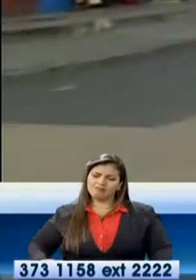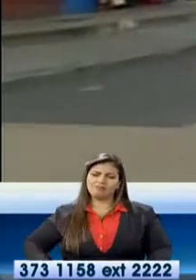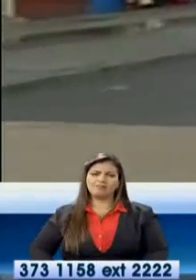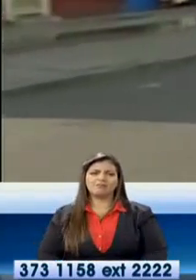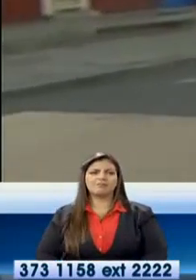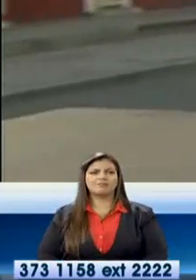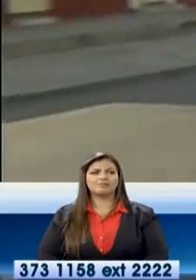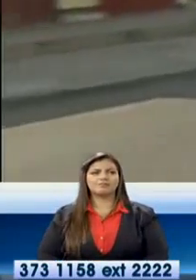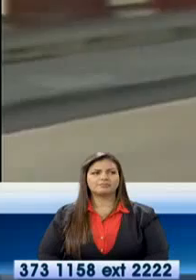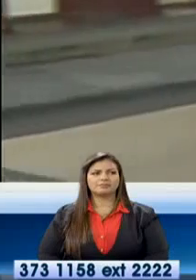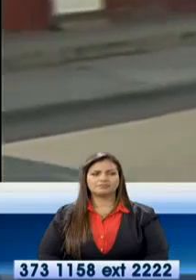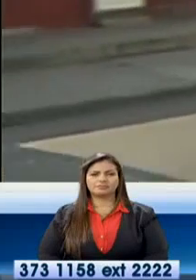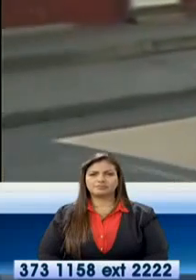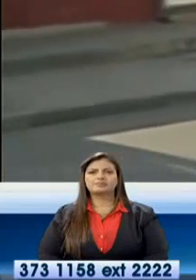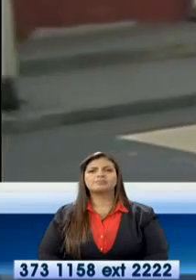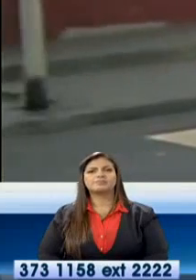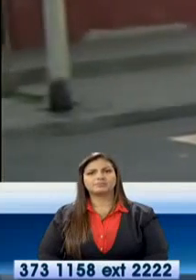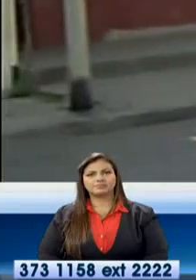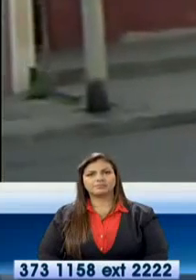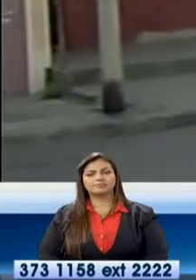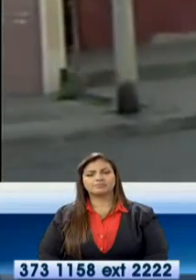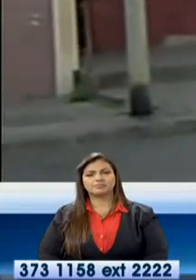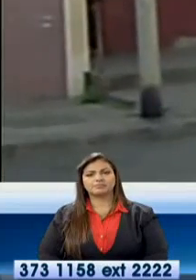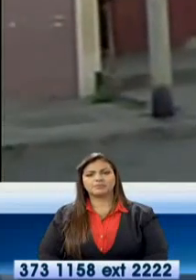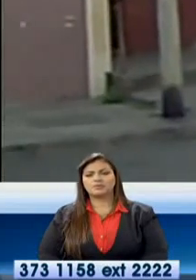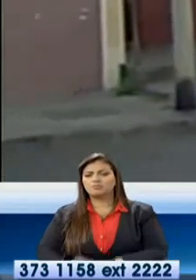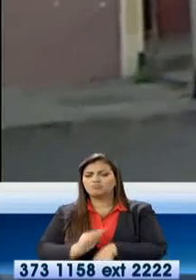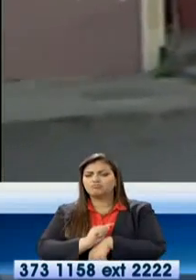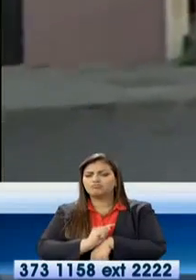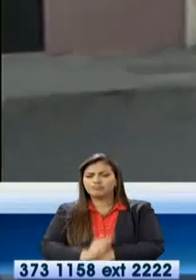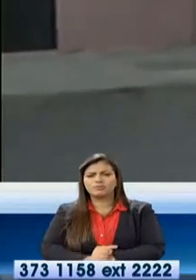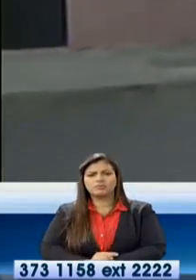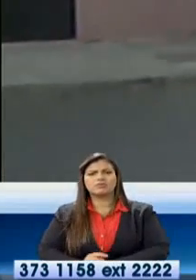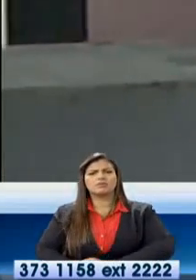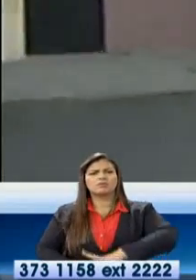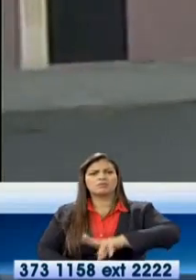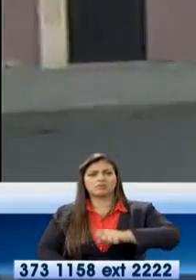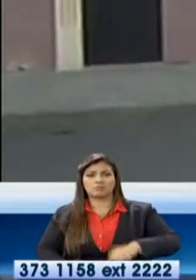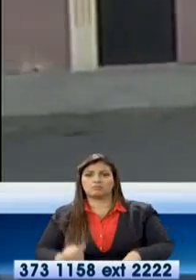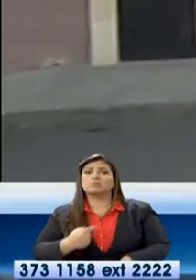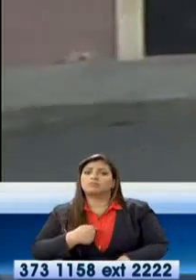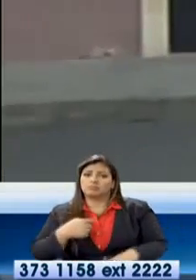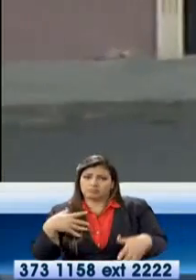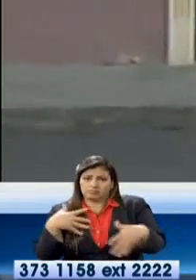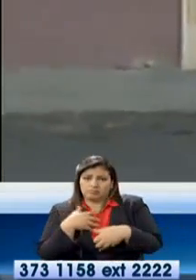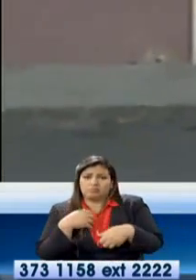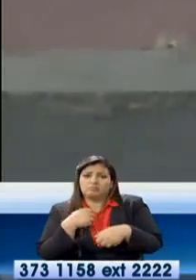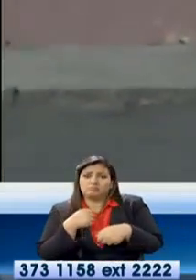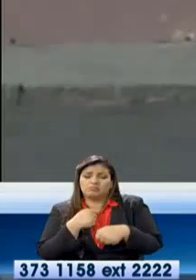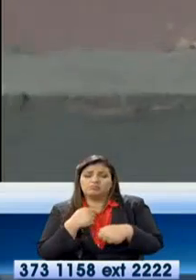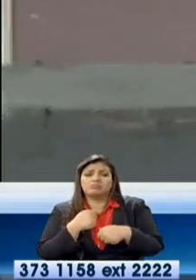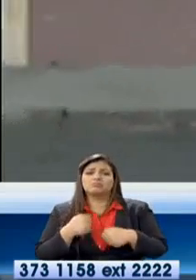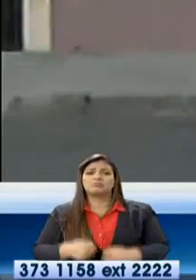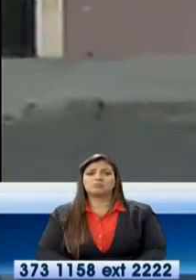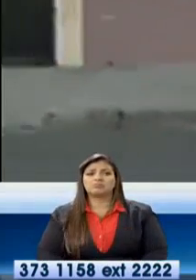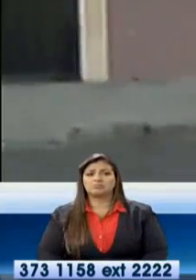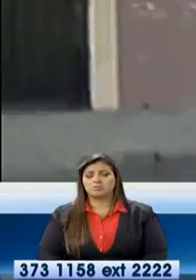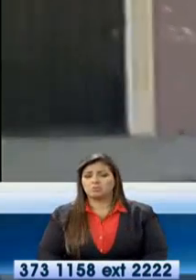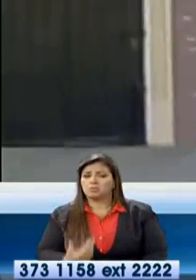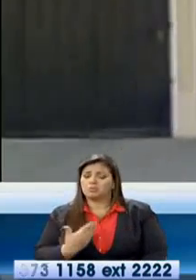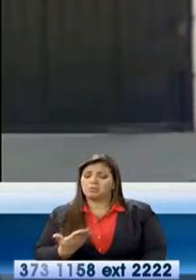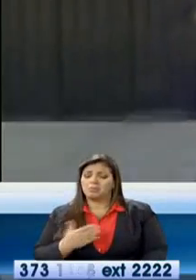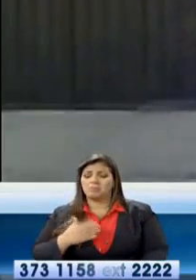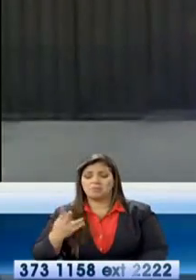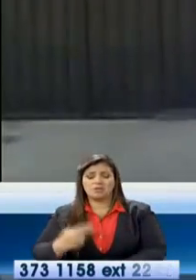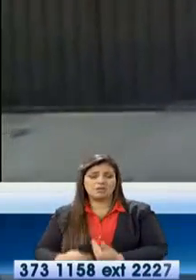que no pasó en 27 años pasó en un minuto. Claro, y yo tengo miedo que me vayan a pasar a mí algo, me vayan a matar, o lo vayan a matar a mi